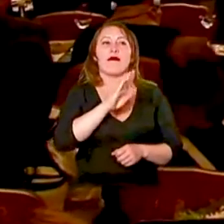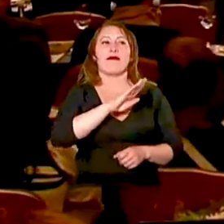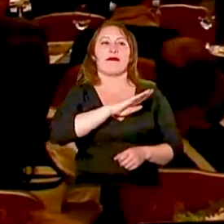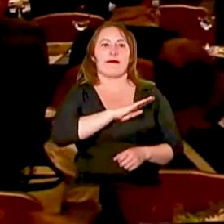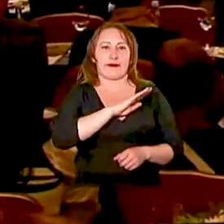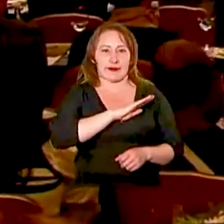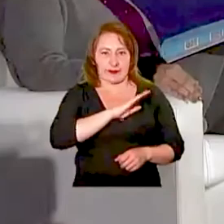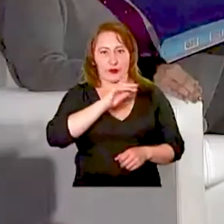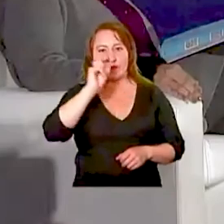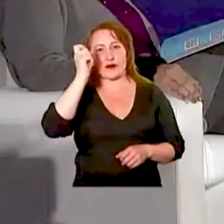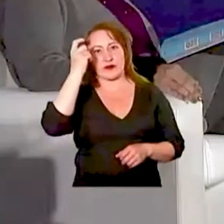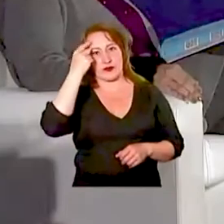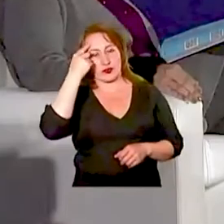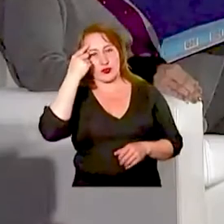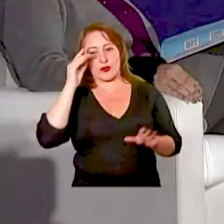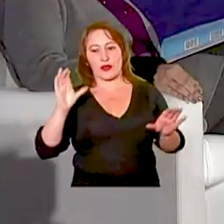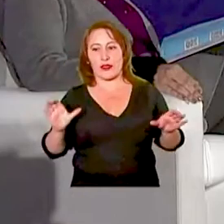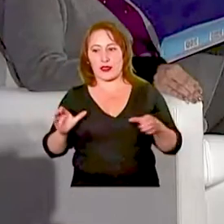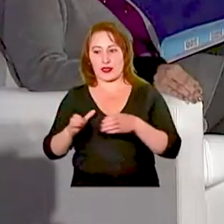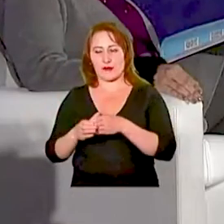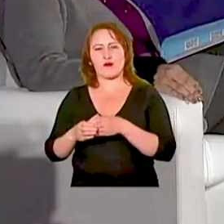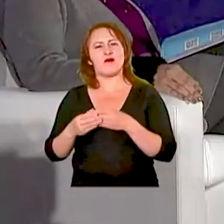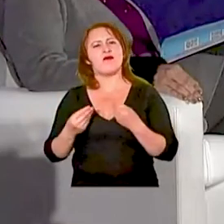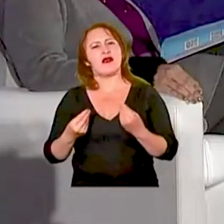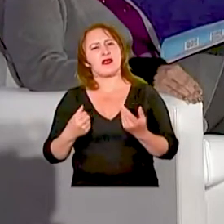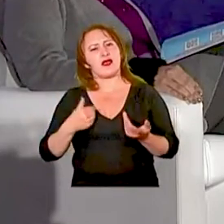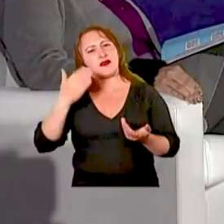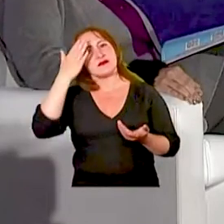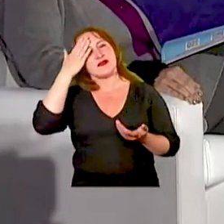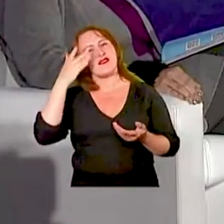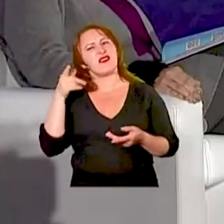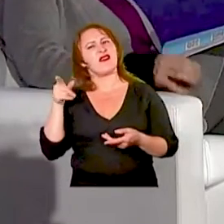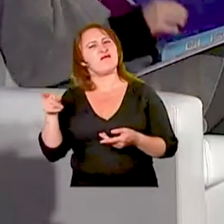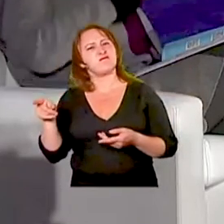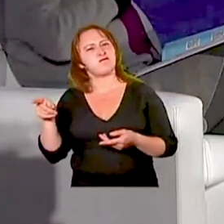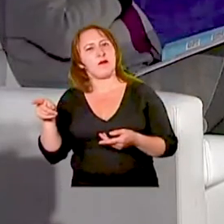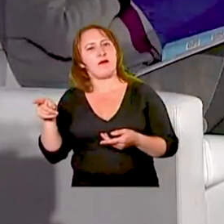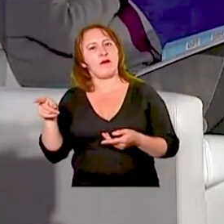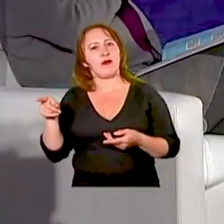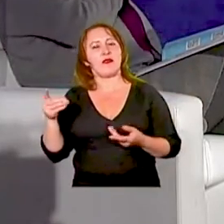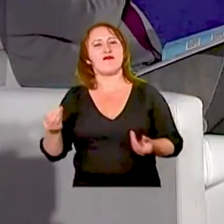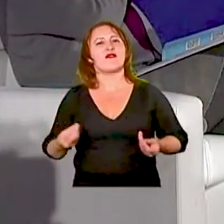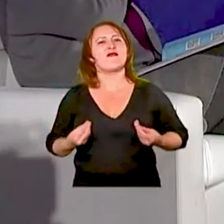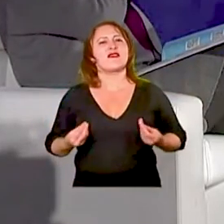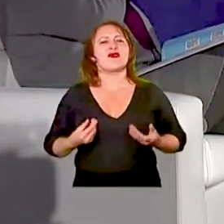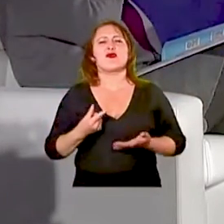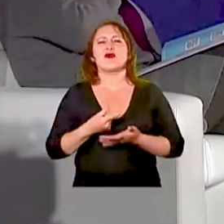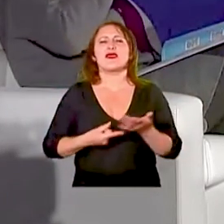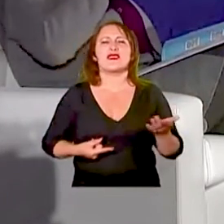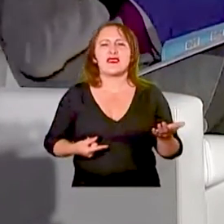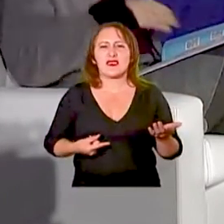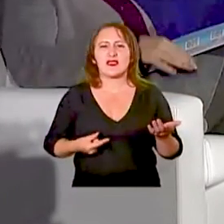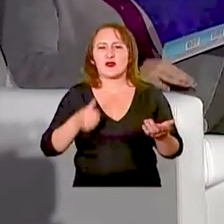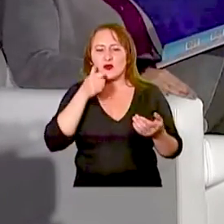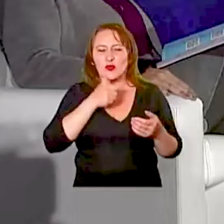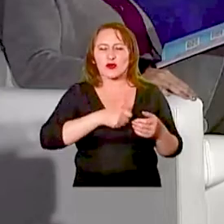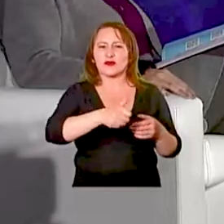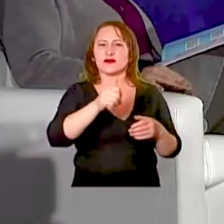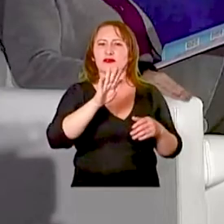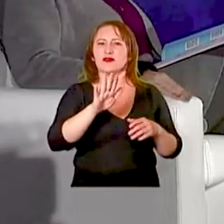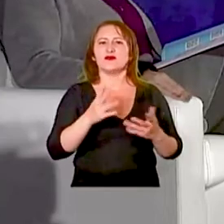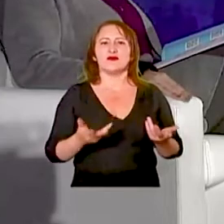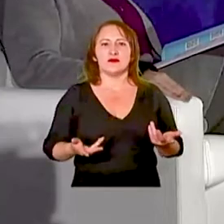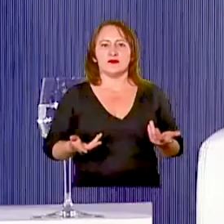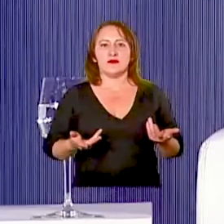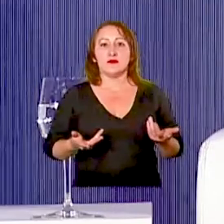los gobernadores, a sus equipos, para poder saber qué es lo que están viviendo en el día a día de su región,